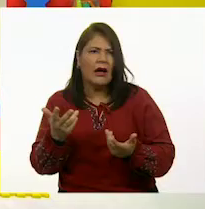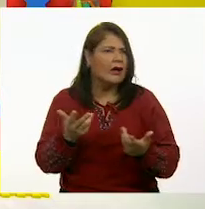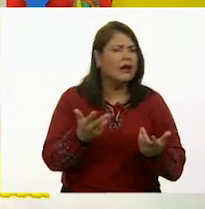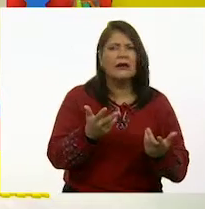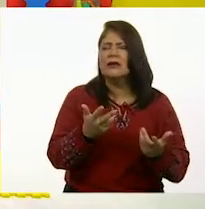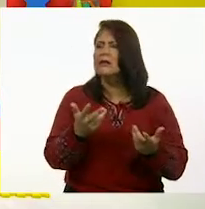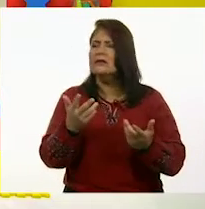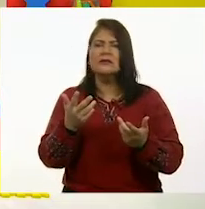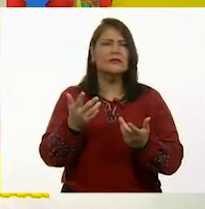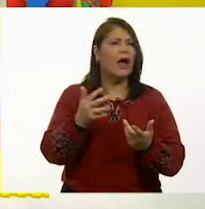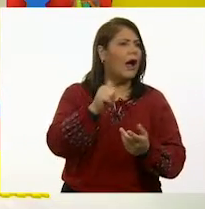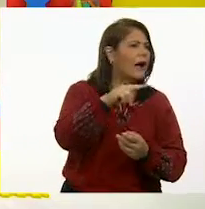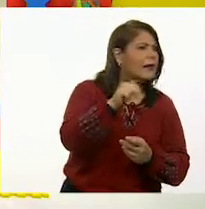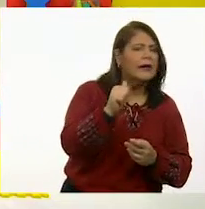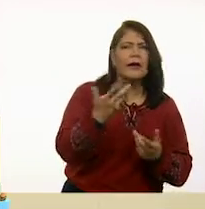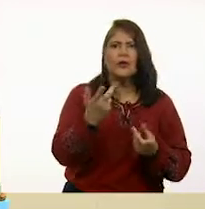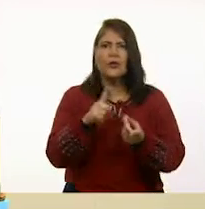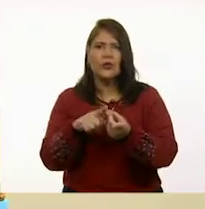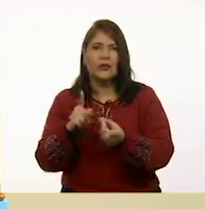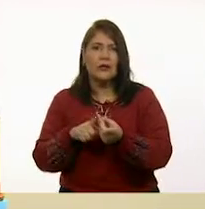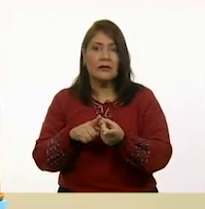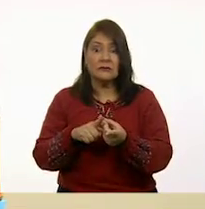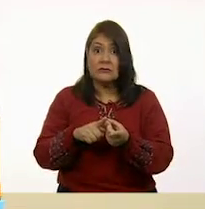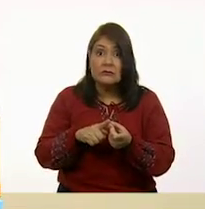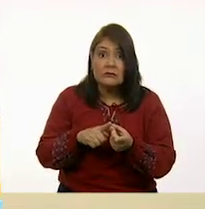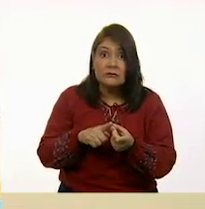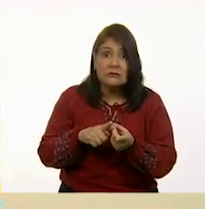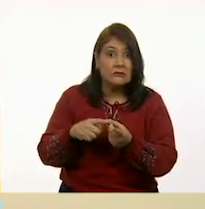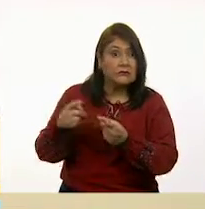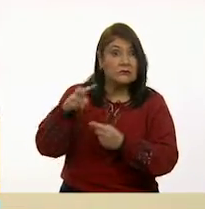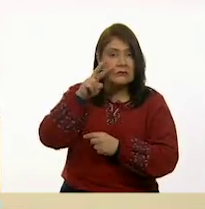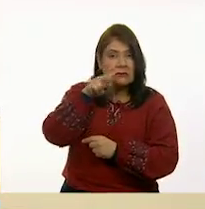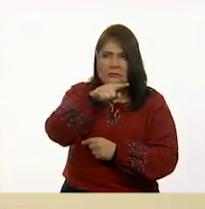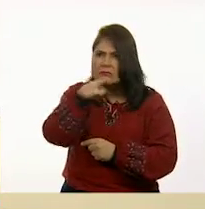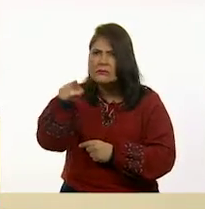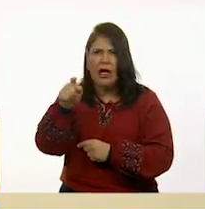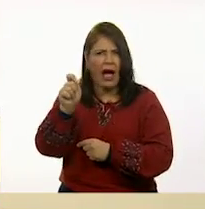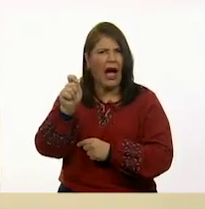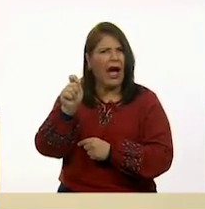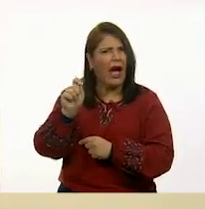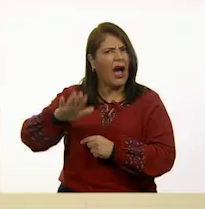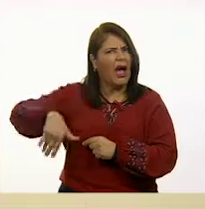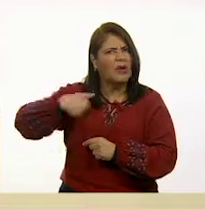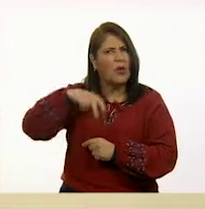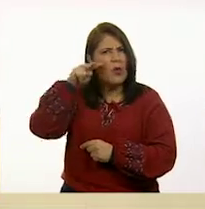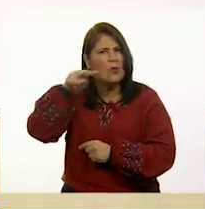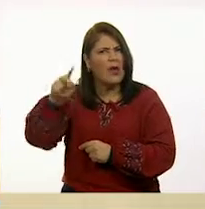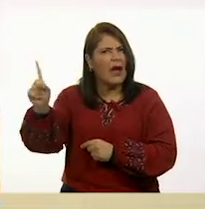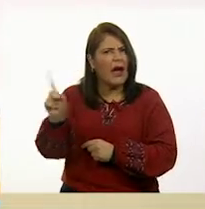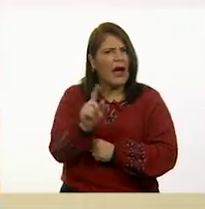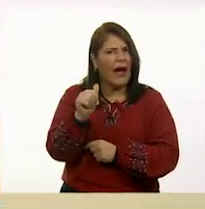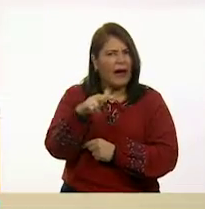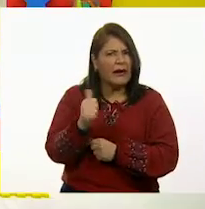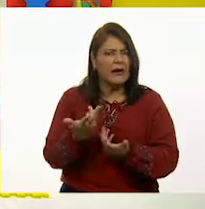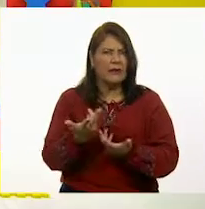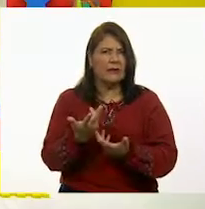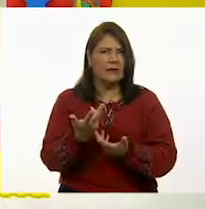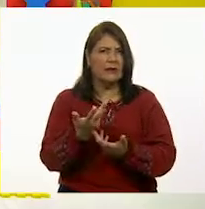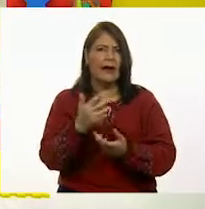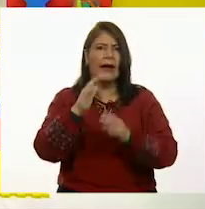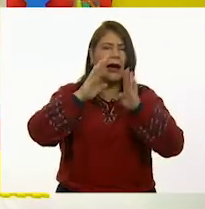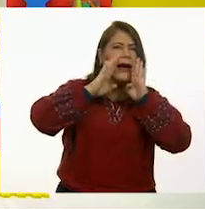Ana, ¿dónde estás? ¿No vieron a Ana? No. Ya estaba aquí, ¿verdad? ¡Sí! ¡Ana!